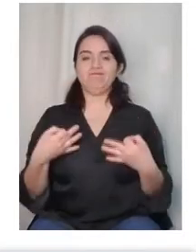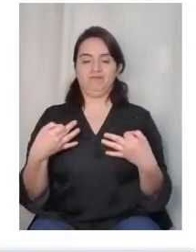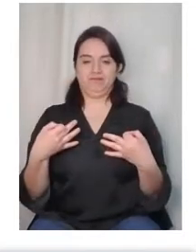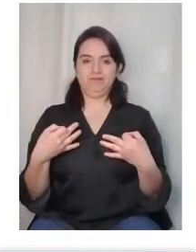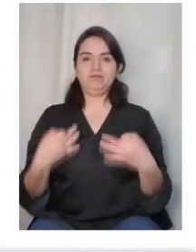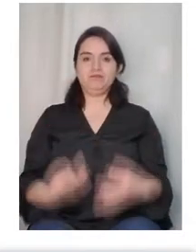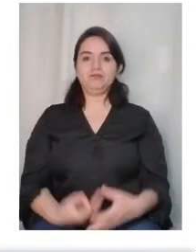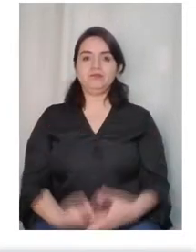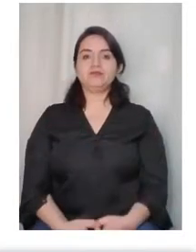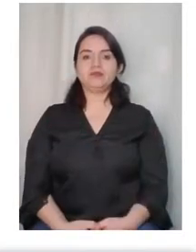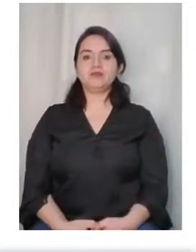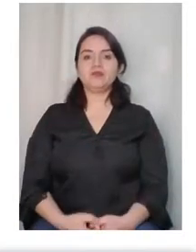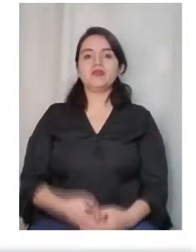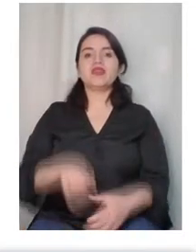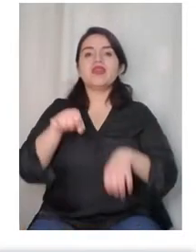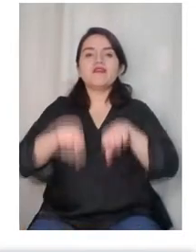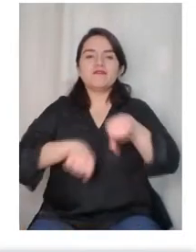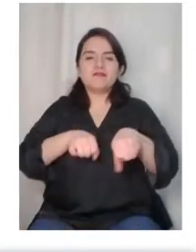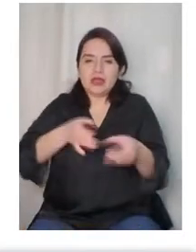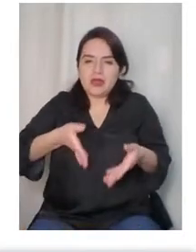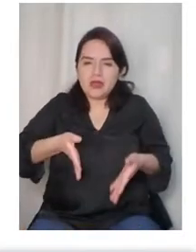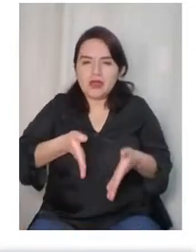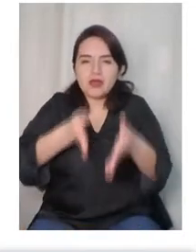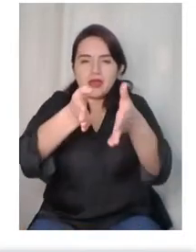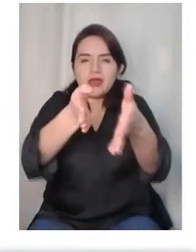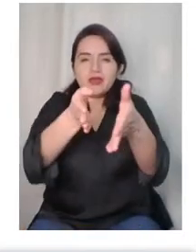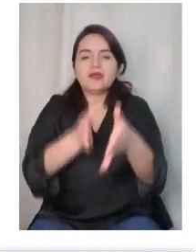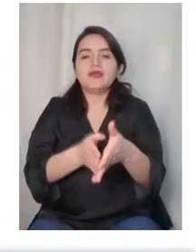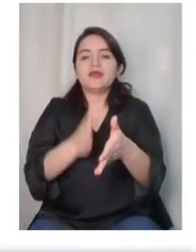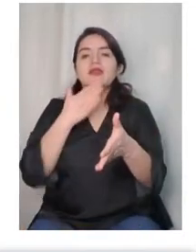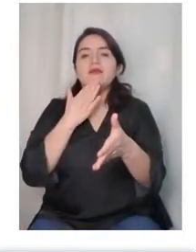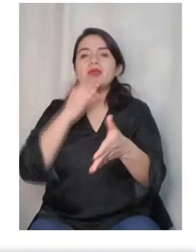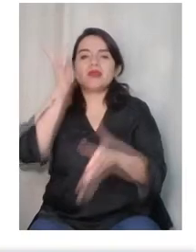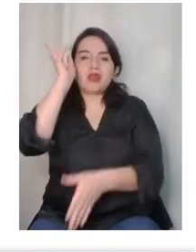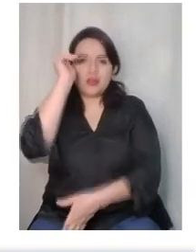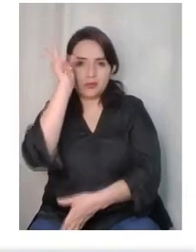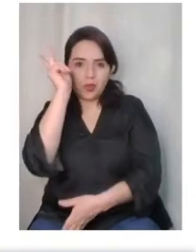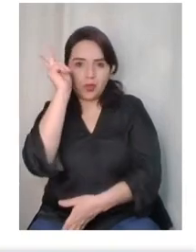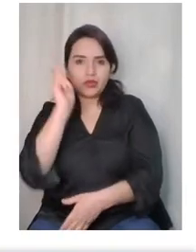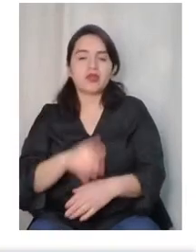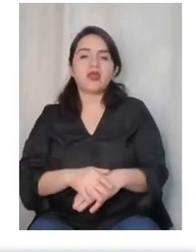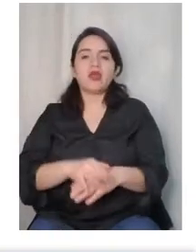ciclovías con intermodalidad en transporte, con áreas verdes, con